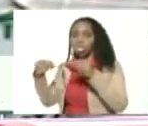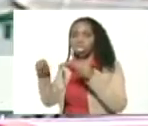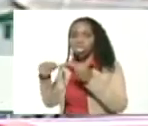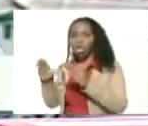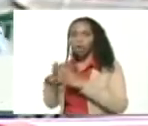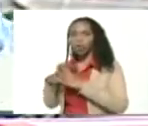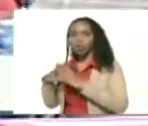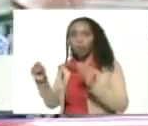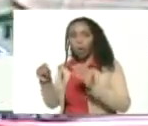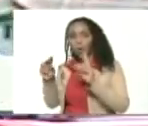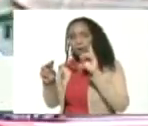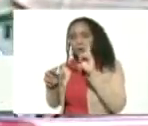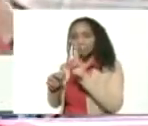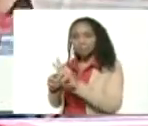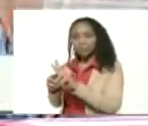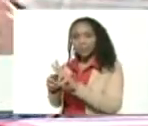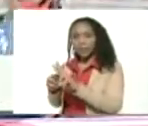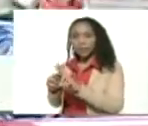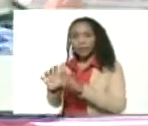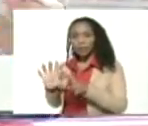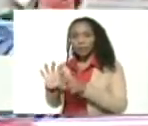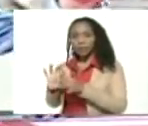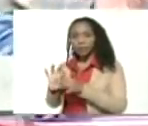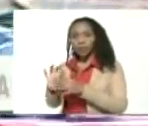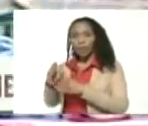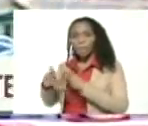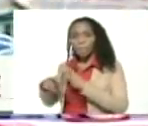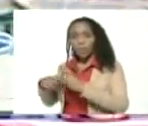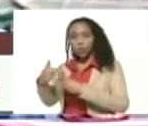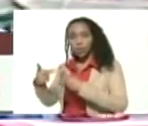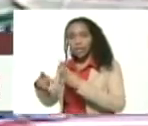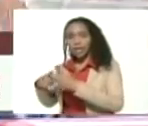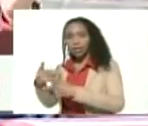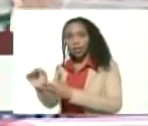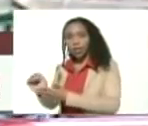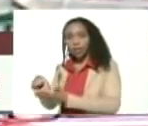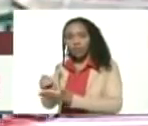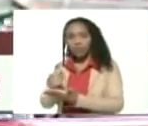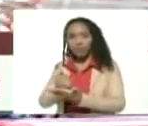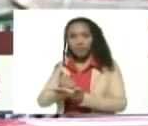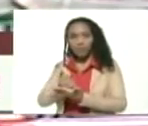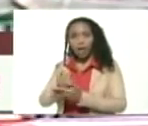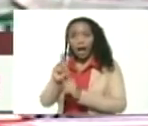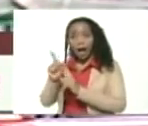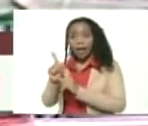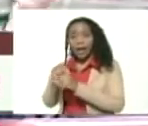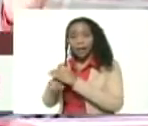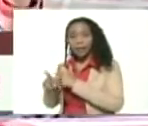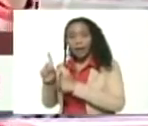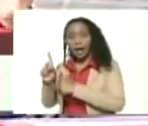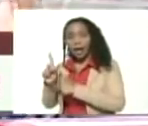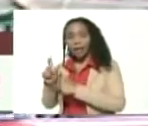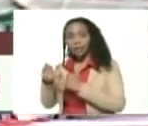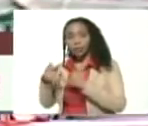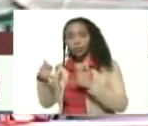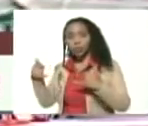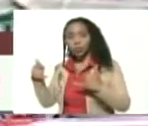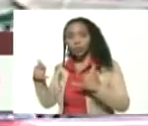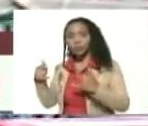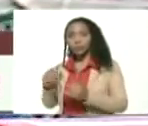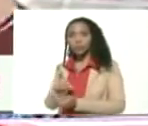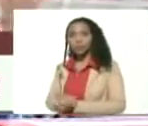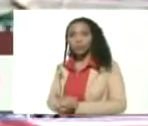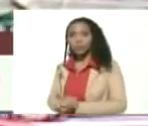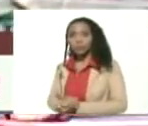tenga que ver con sujeto a hacer un proceso de reciclaje. Entra allí también la fibra óptica,